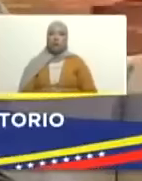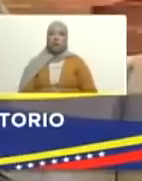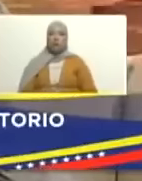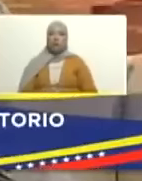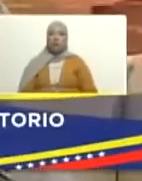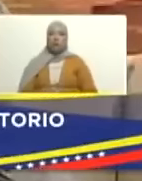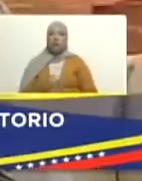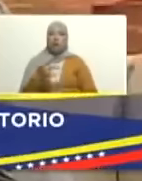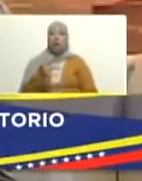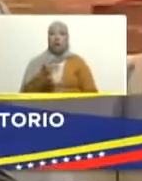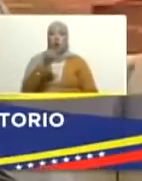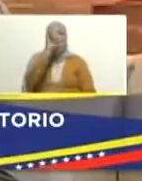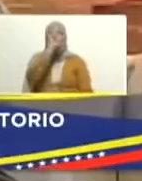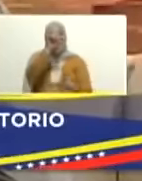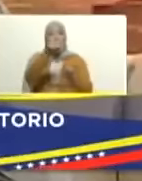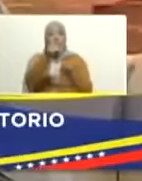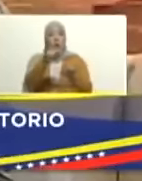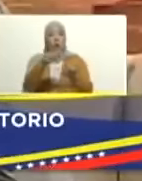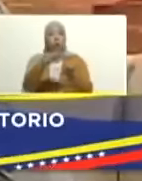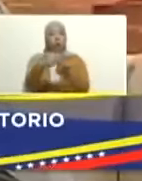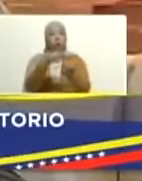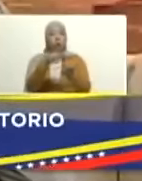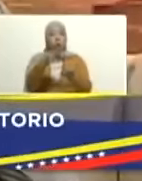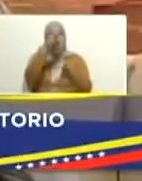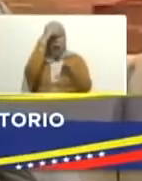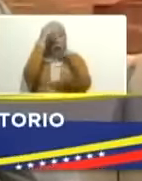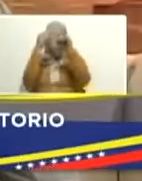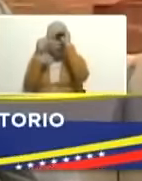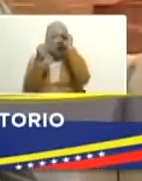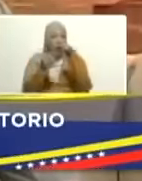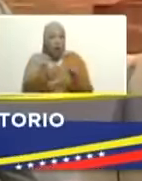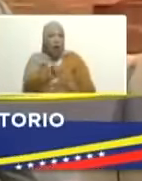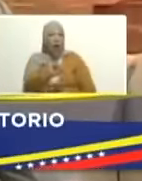y los retos, el aprendizaje que tenemos.